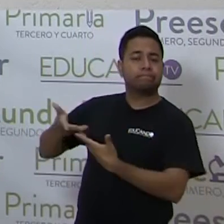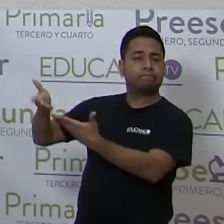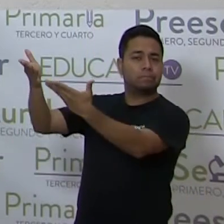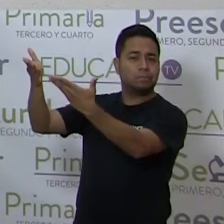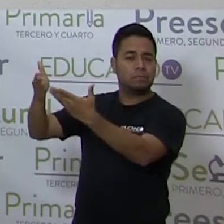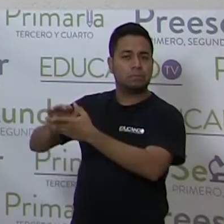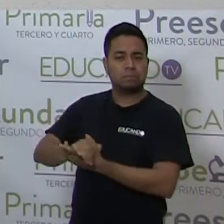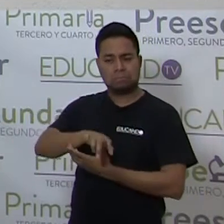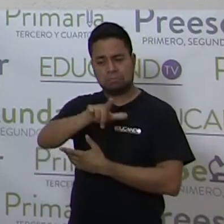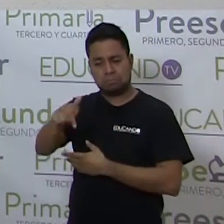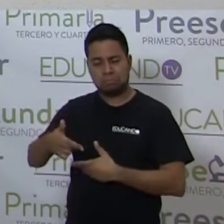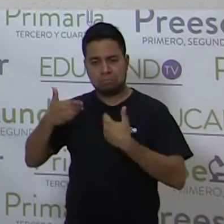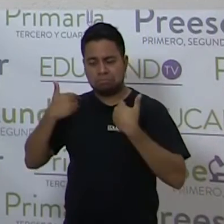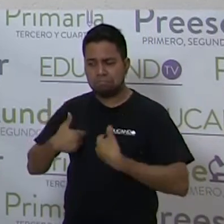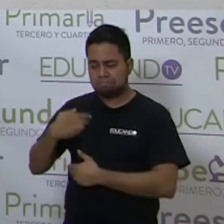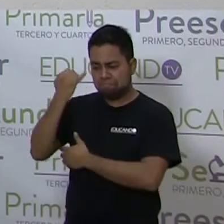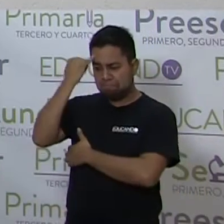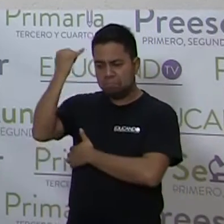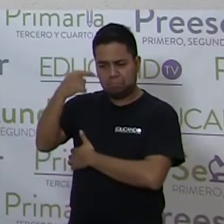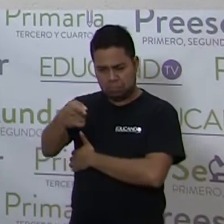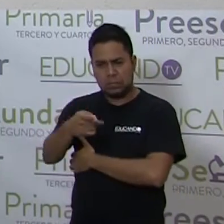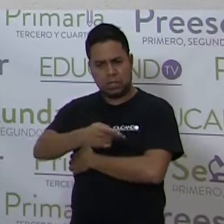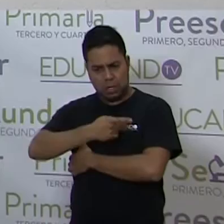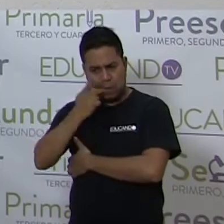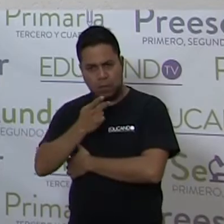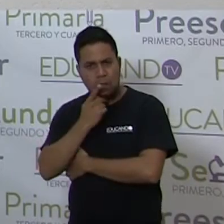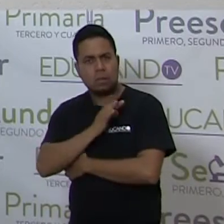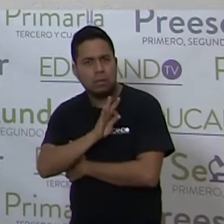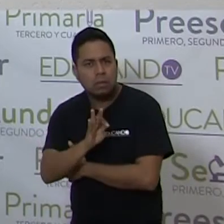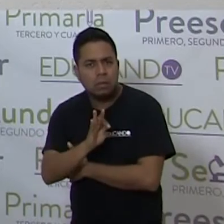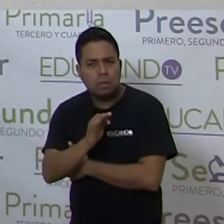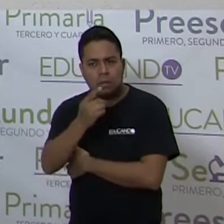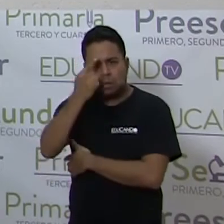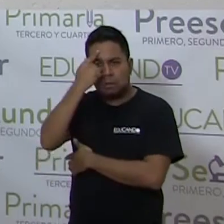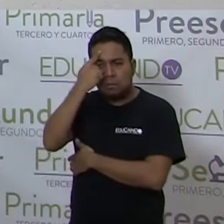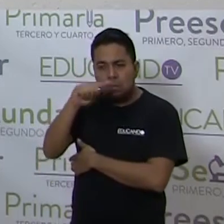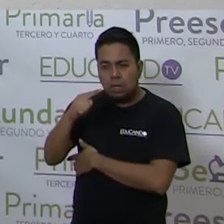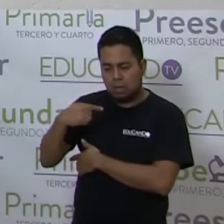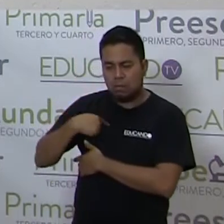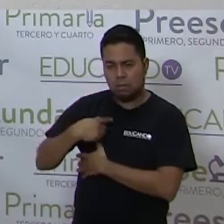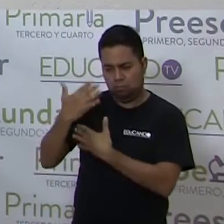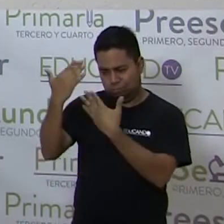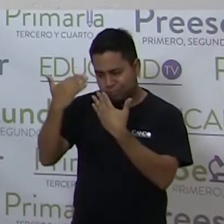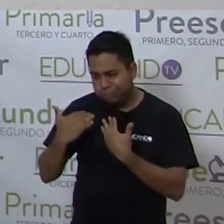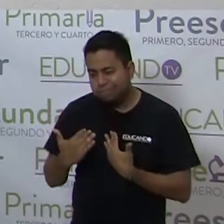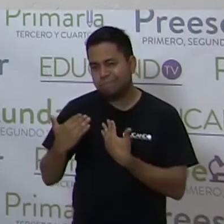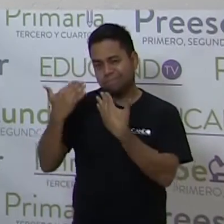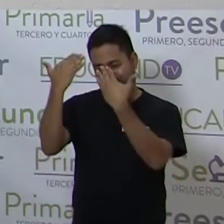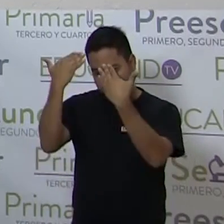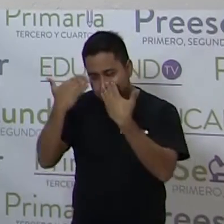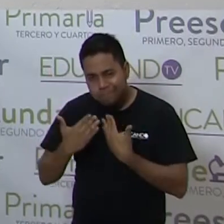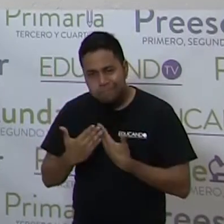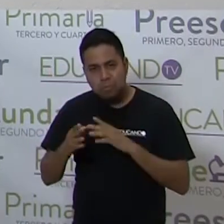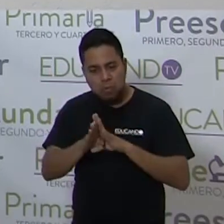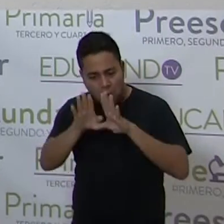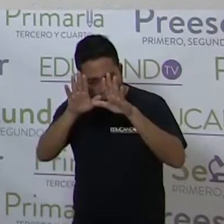Luego los creadores les dijeron que hablaran para que alabaran a sus creadores, o sea, a